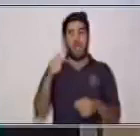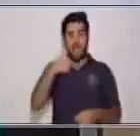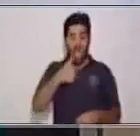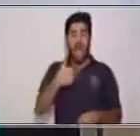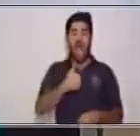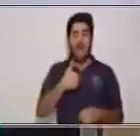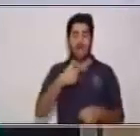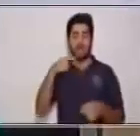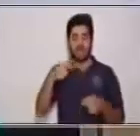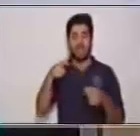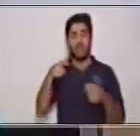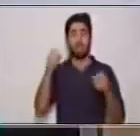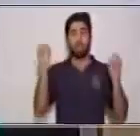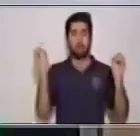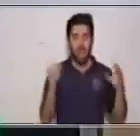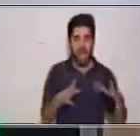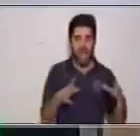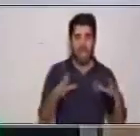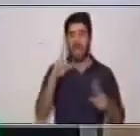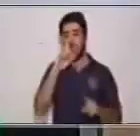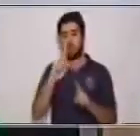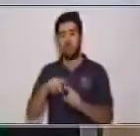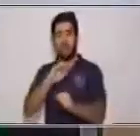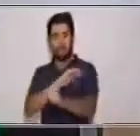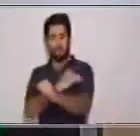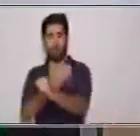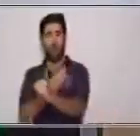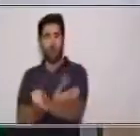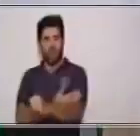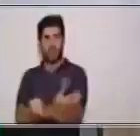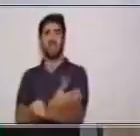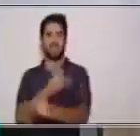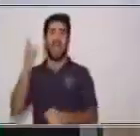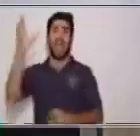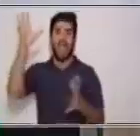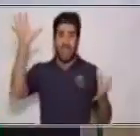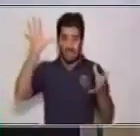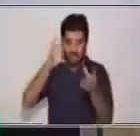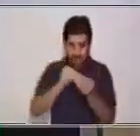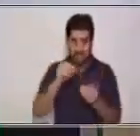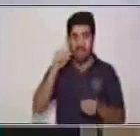sobrenaturales. También el término mito lo utilizamos